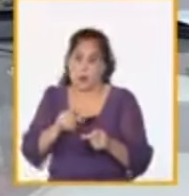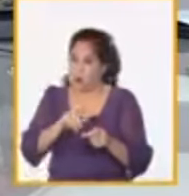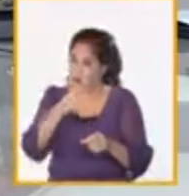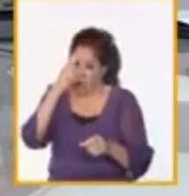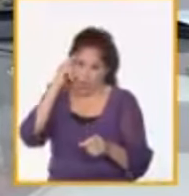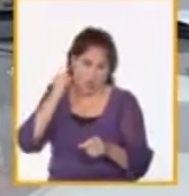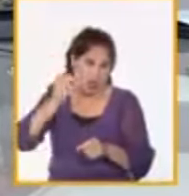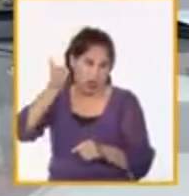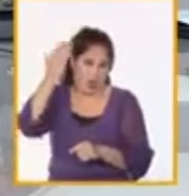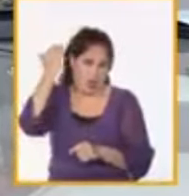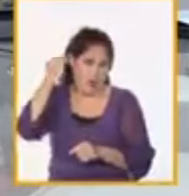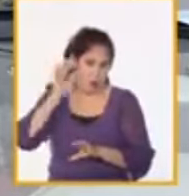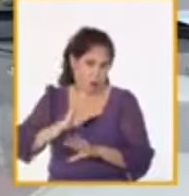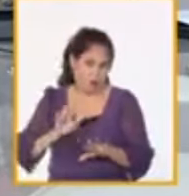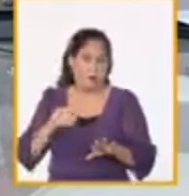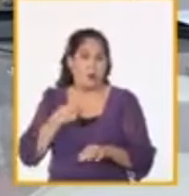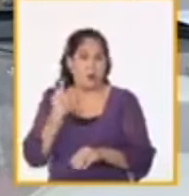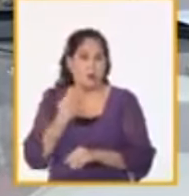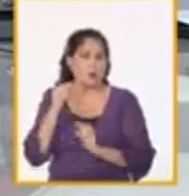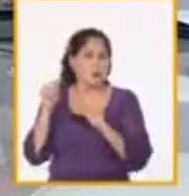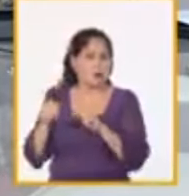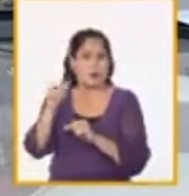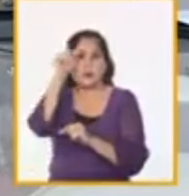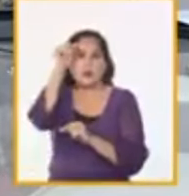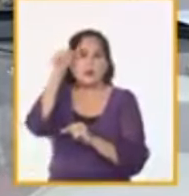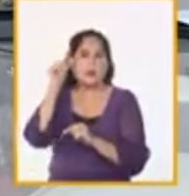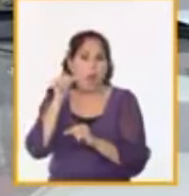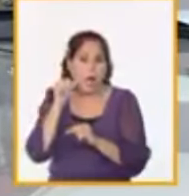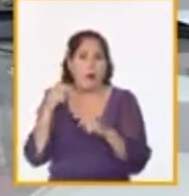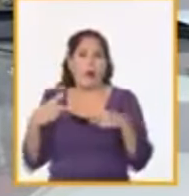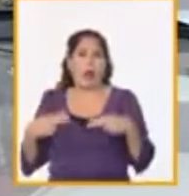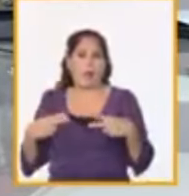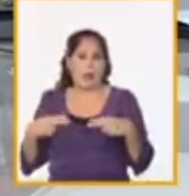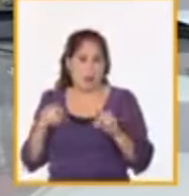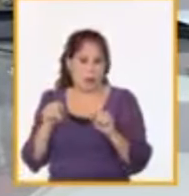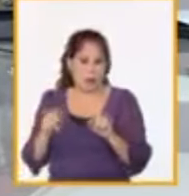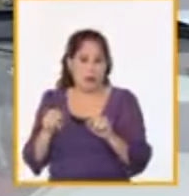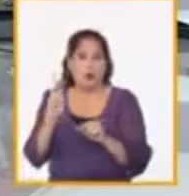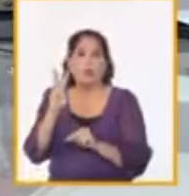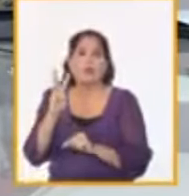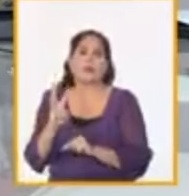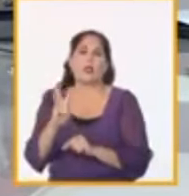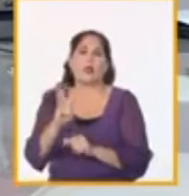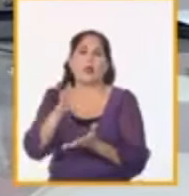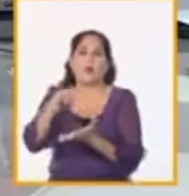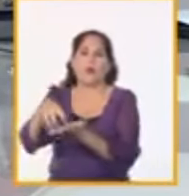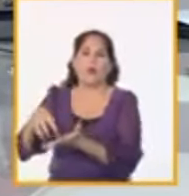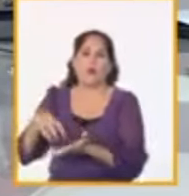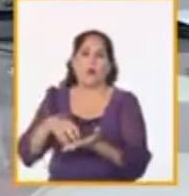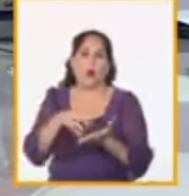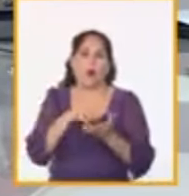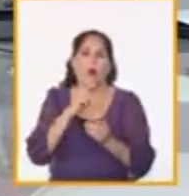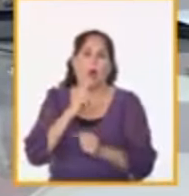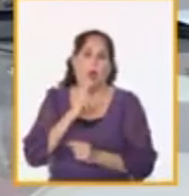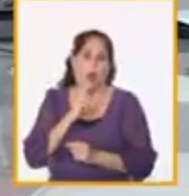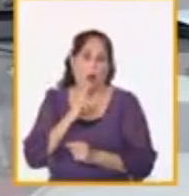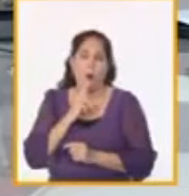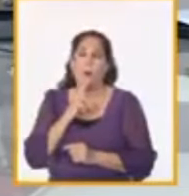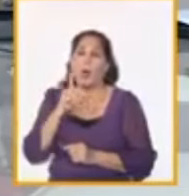estos días que lo vivimos y tuvimos el sábado en Caibarien, Caibarien tiene 3 fuentes de abasto, pero se